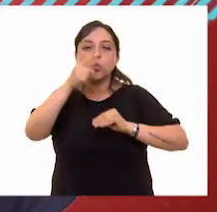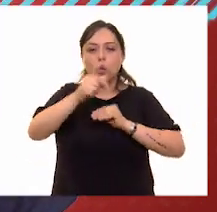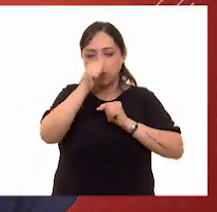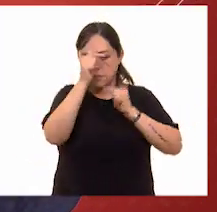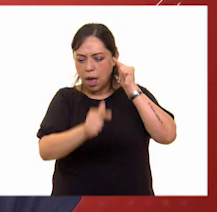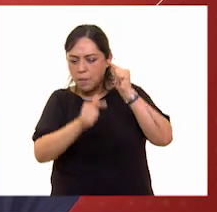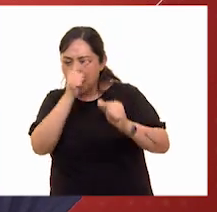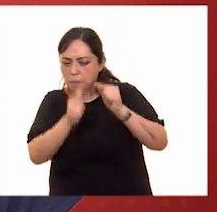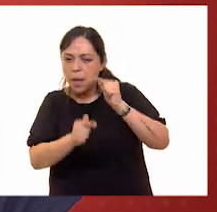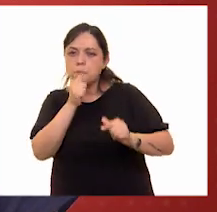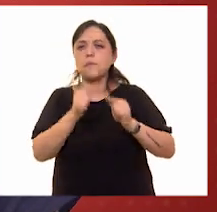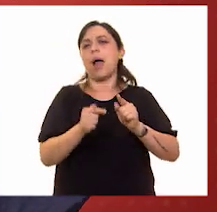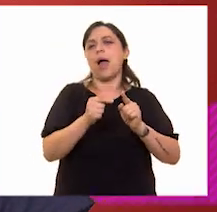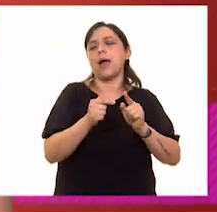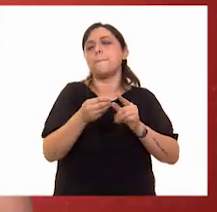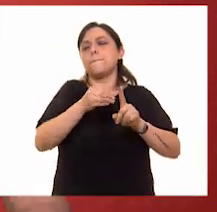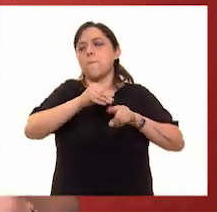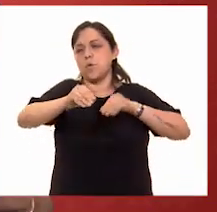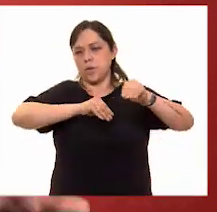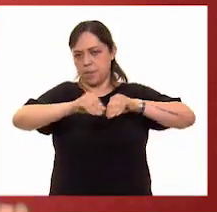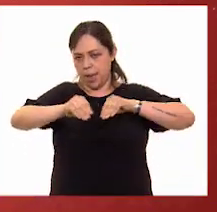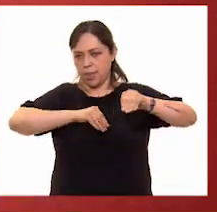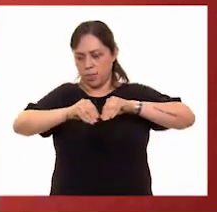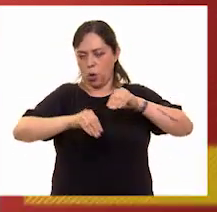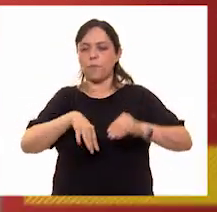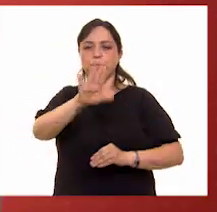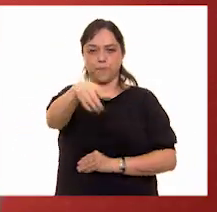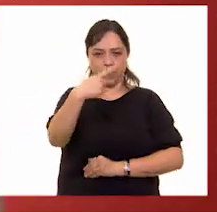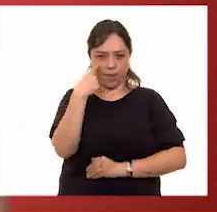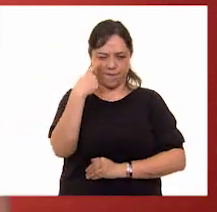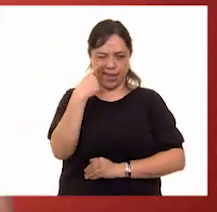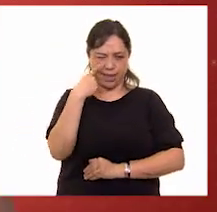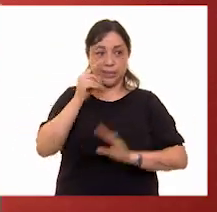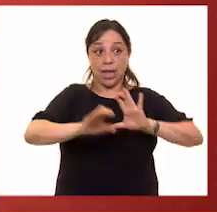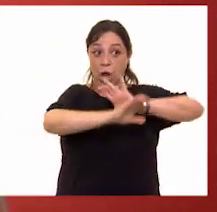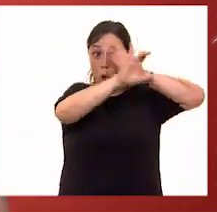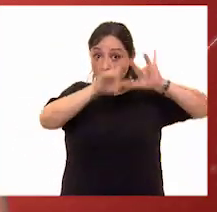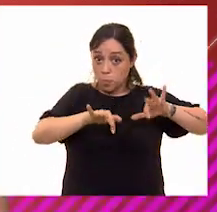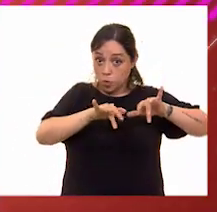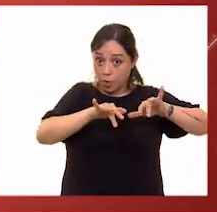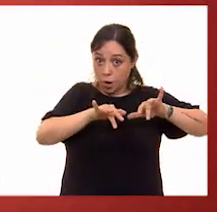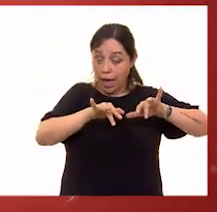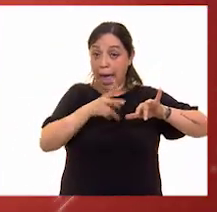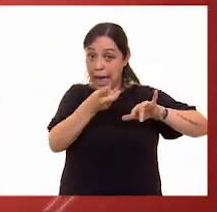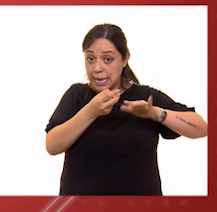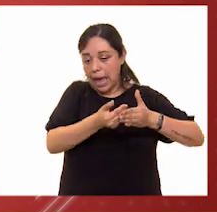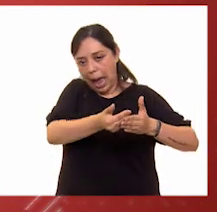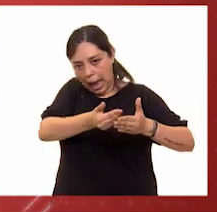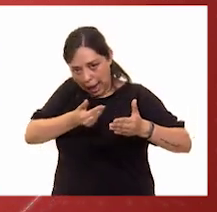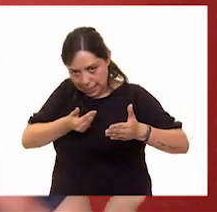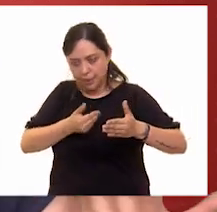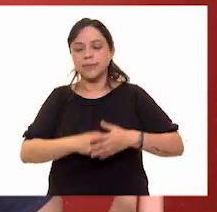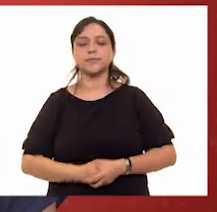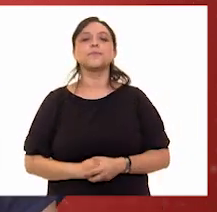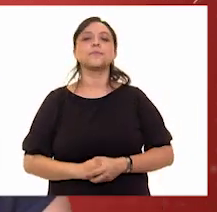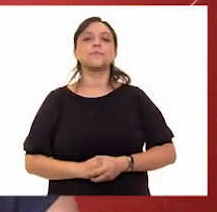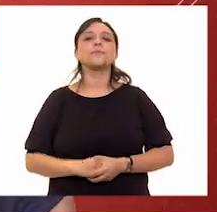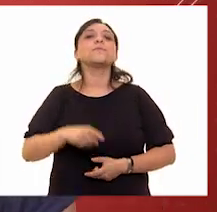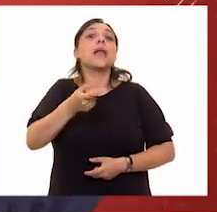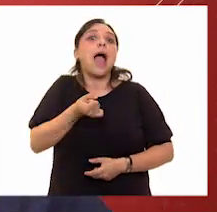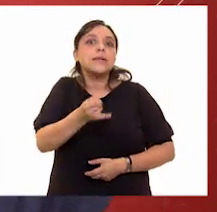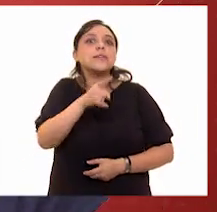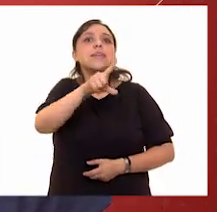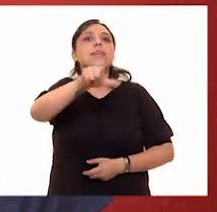identificar patrones en el movimiento físico, antes de regresar a la computadora para buscar patrones en nuestro código, y así